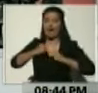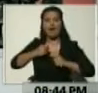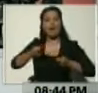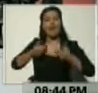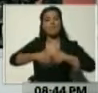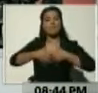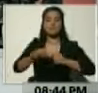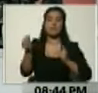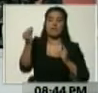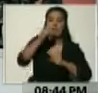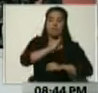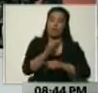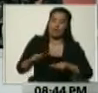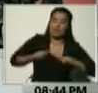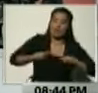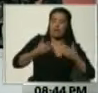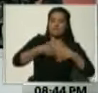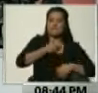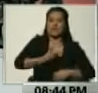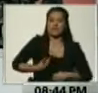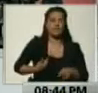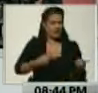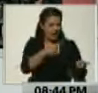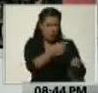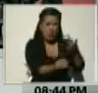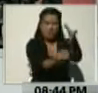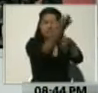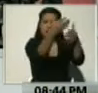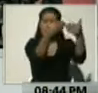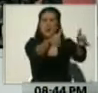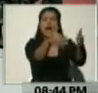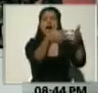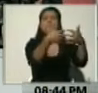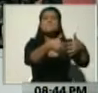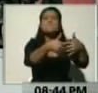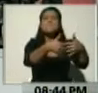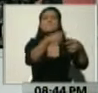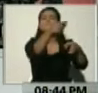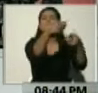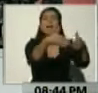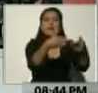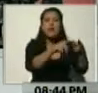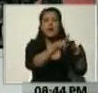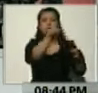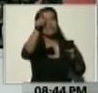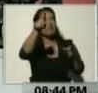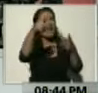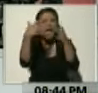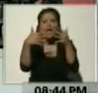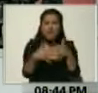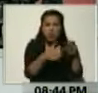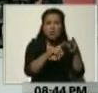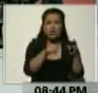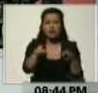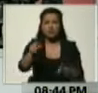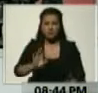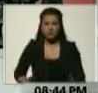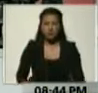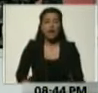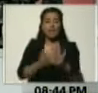esas empresas. Tienen empresas en Panamá, en Estados Unidos, en España. Imagínense si Diosdado Cabello